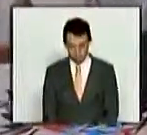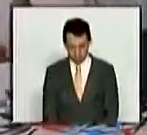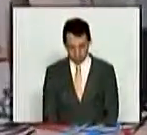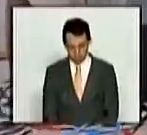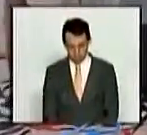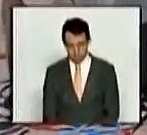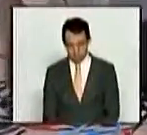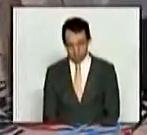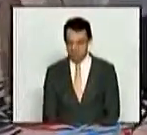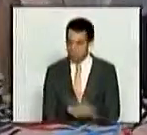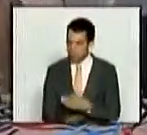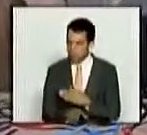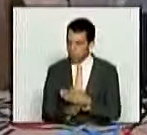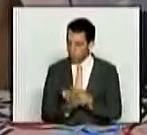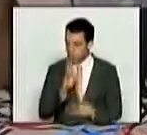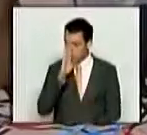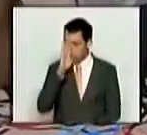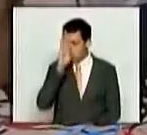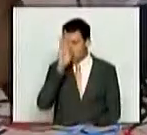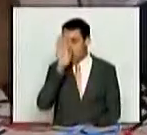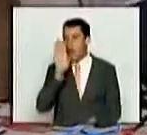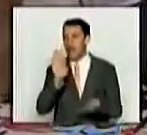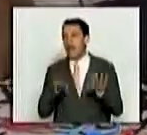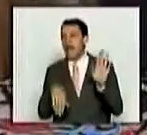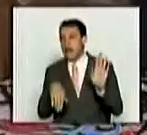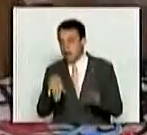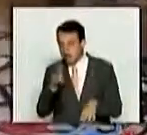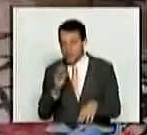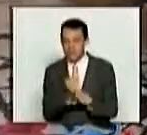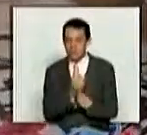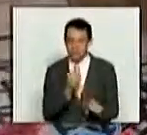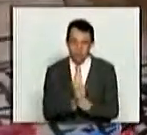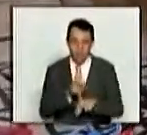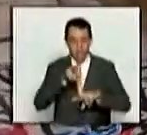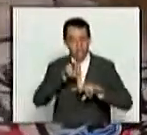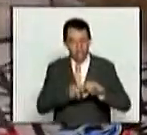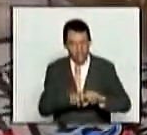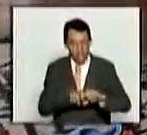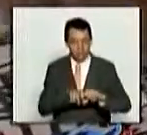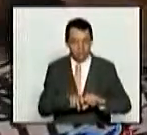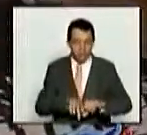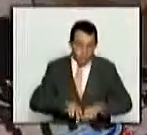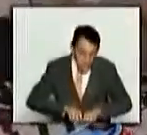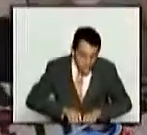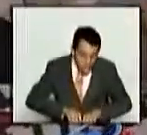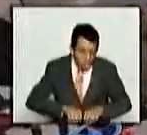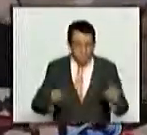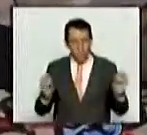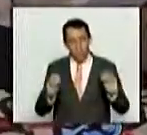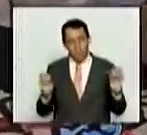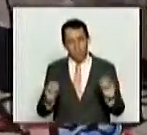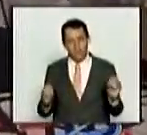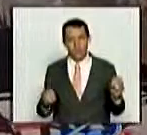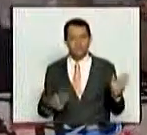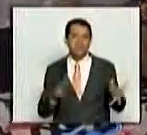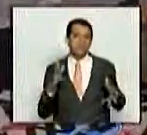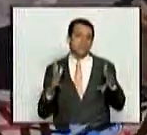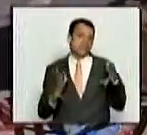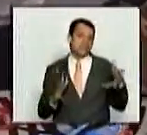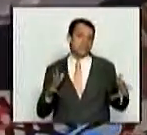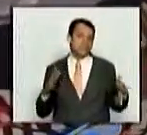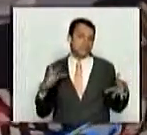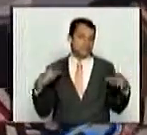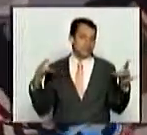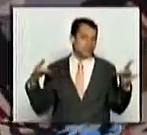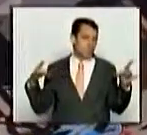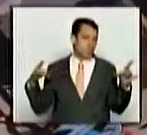Es muy frecuente que por las malas posiciones laborales, en fin, el sistema osteomuscular empieza